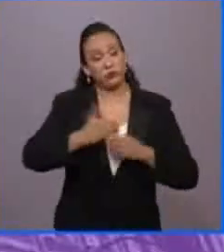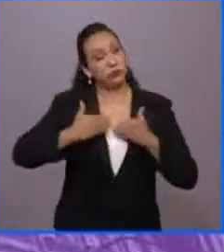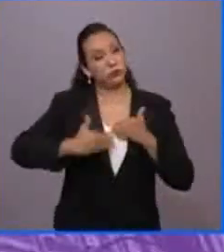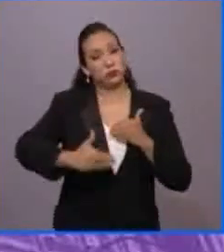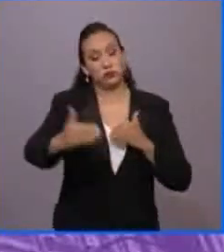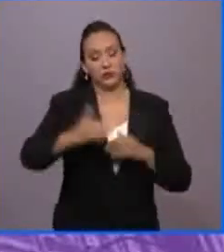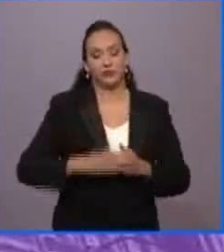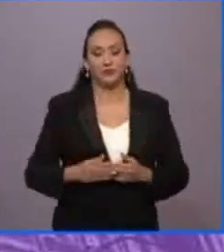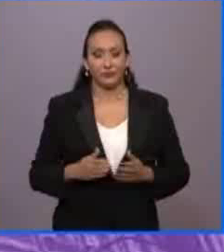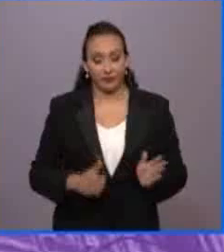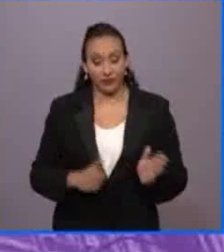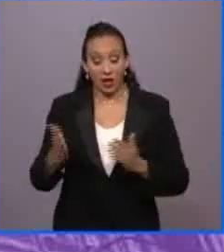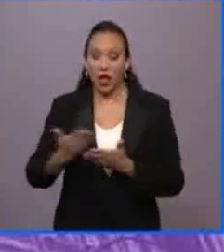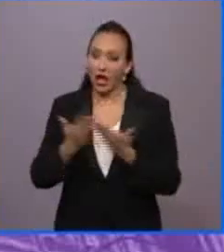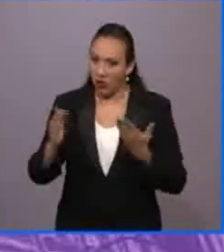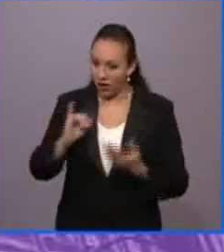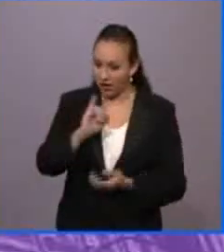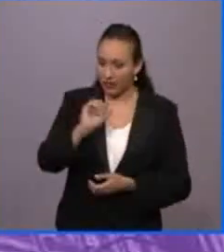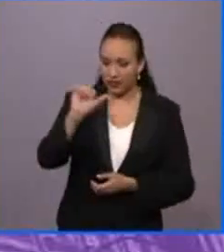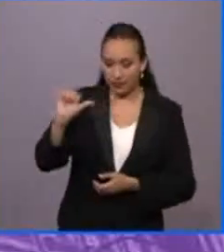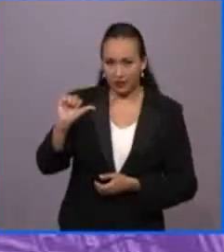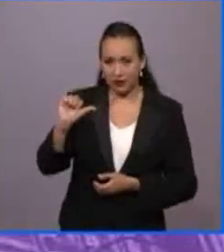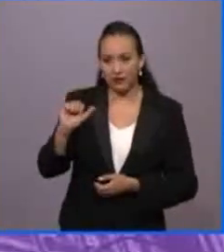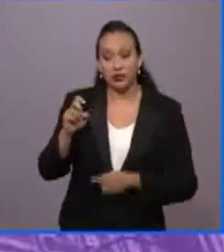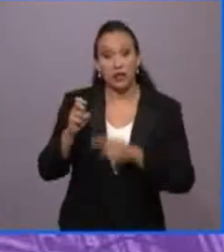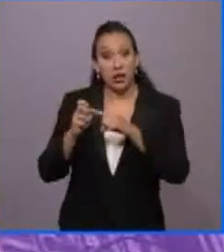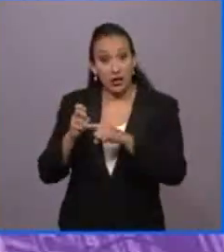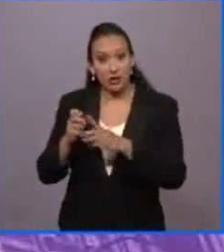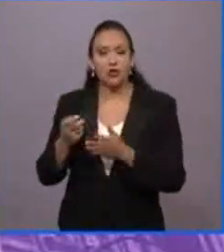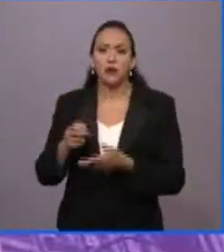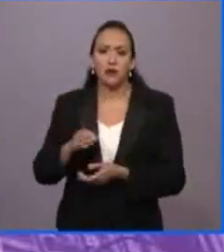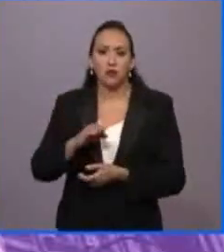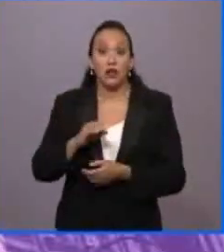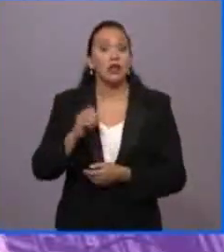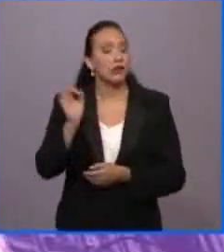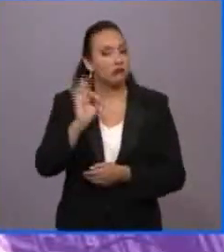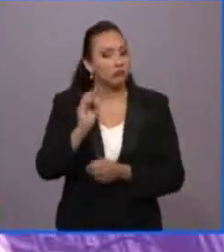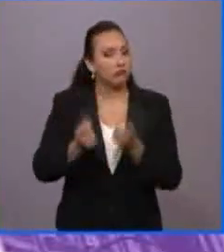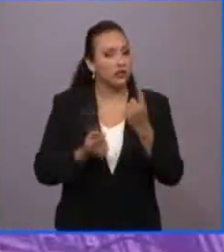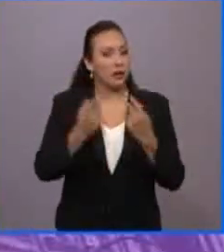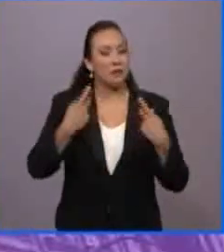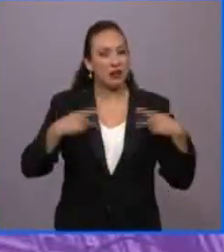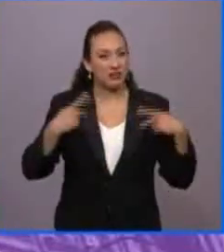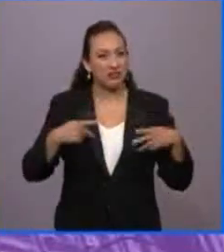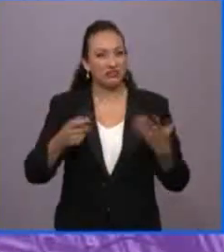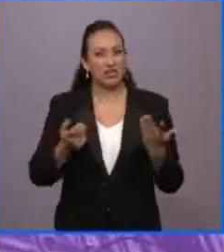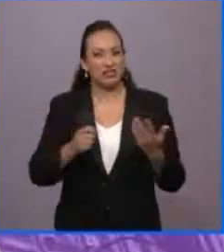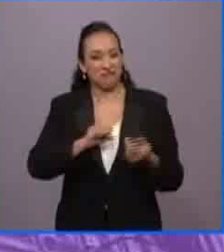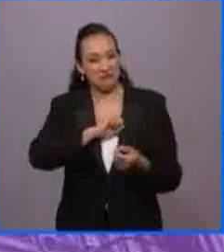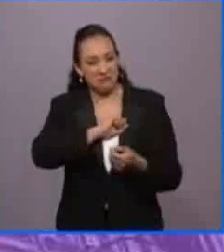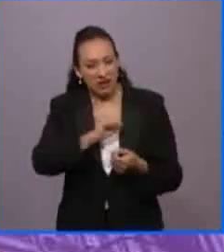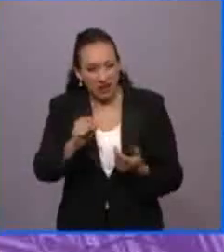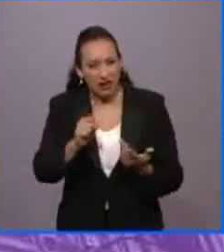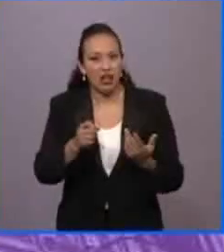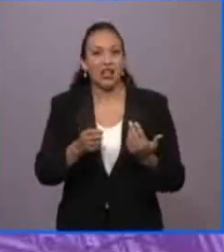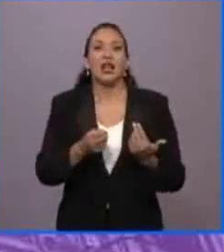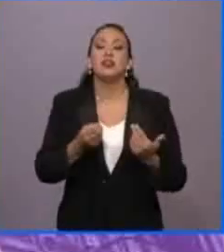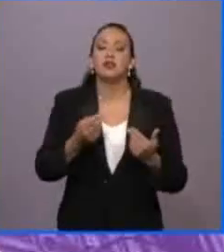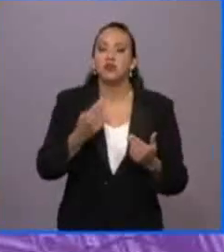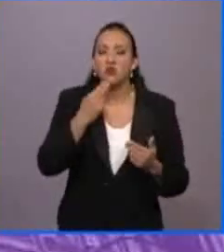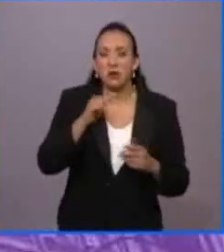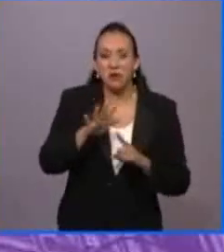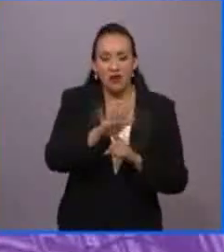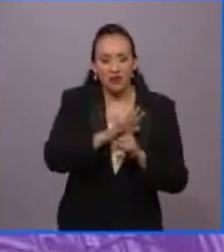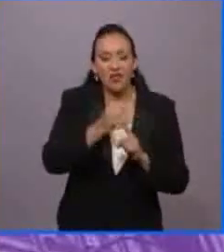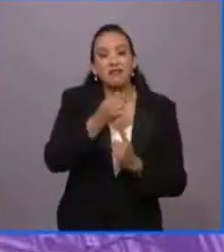Y por otro lado, la inteligencia artificial puede ser empleada por delincuentes para manipular y engañar niños, niñas